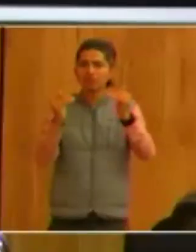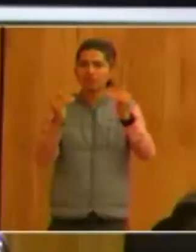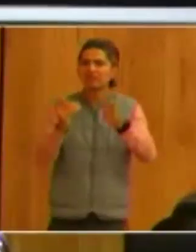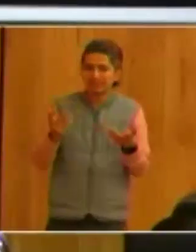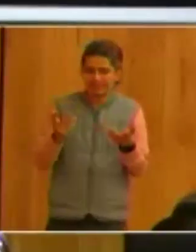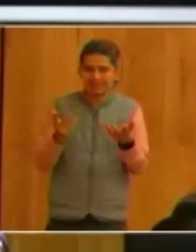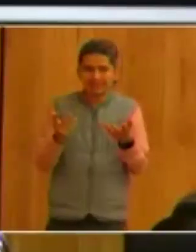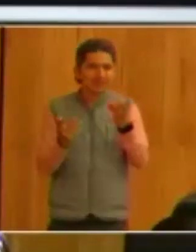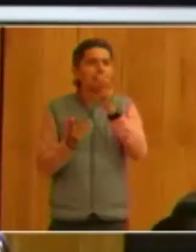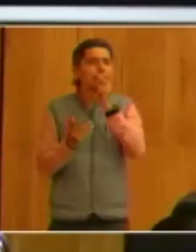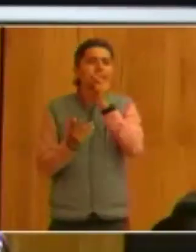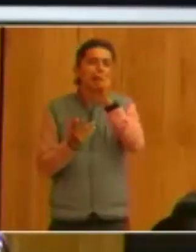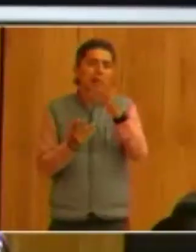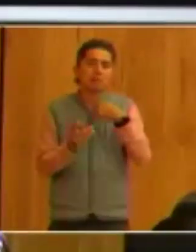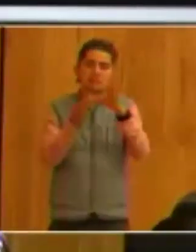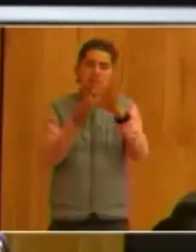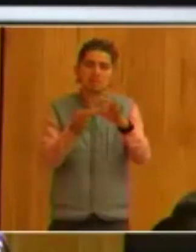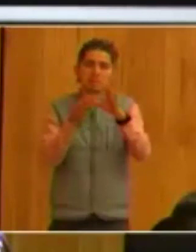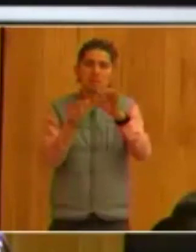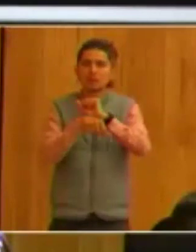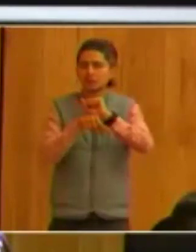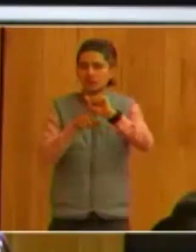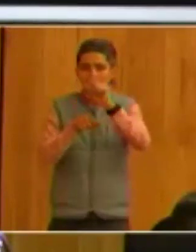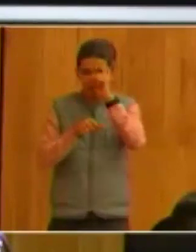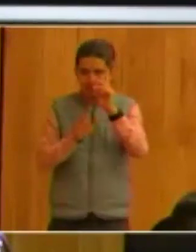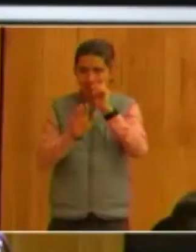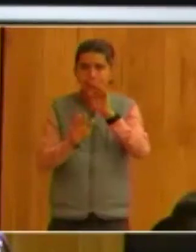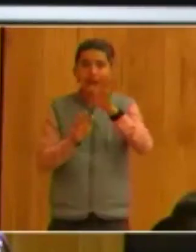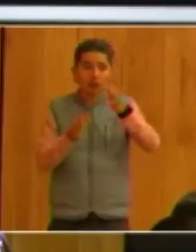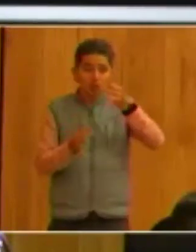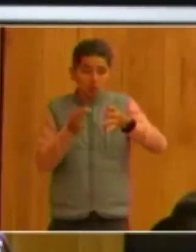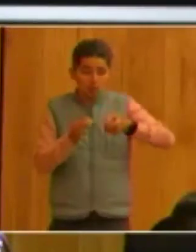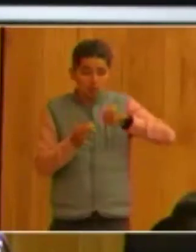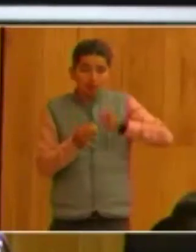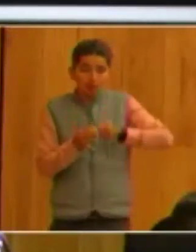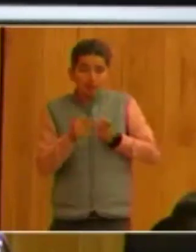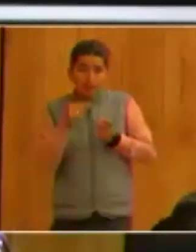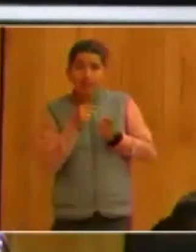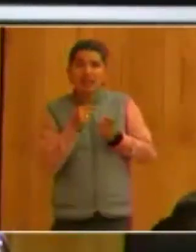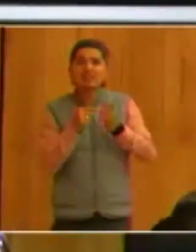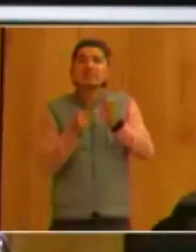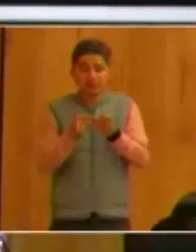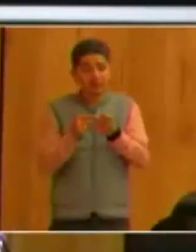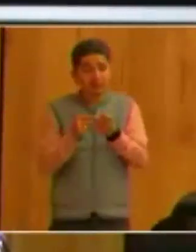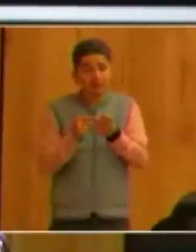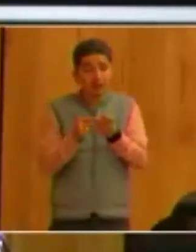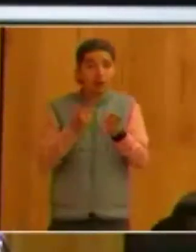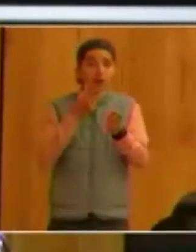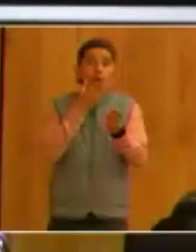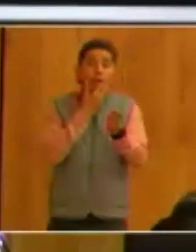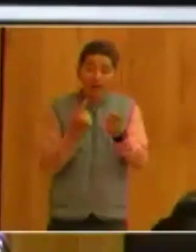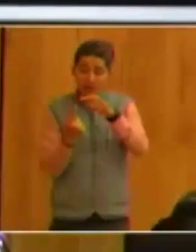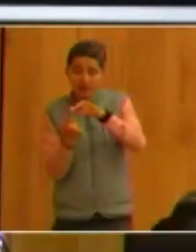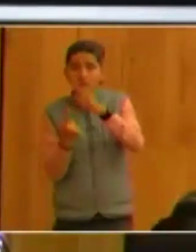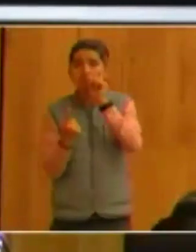en palabras muy ordinarias, que el juzgador coloque en un estado de igualdad al hombre y a la